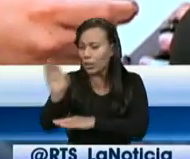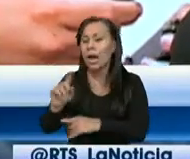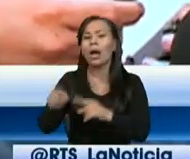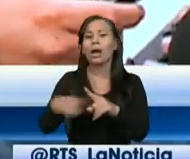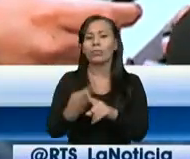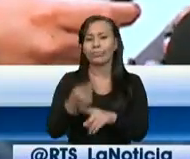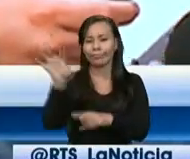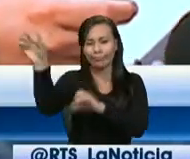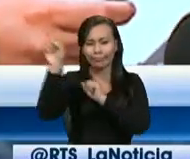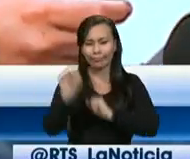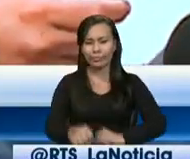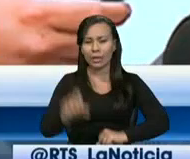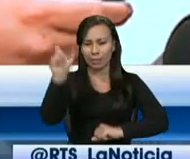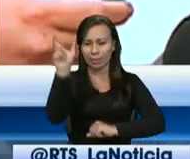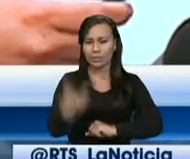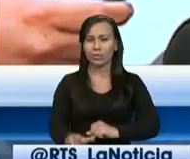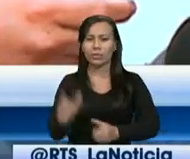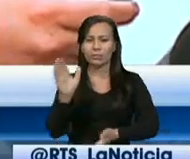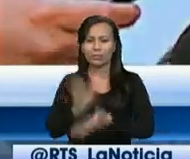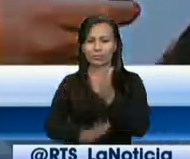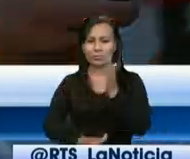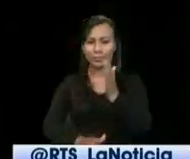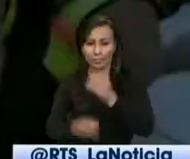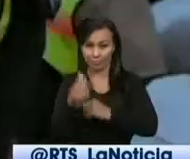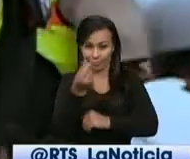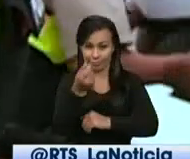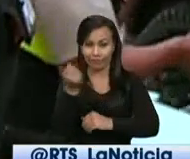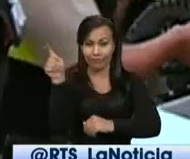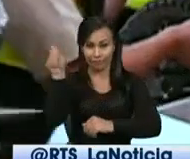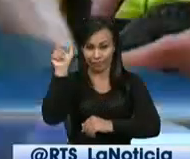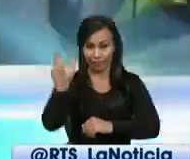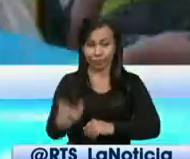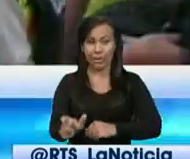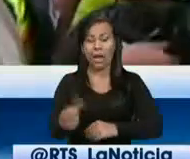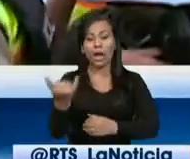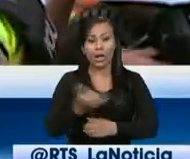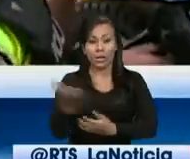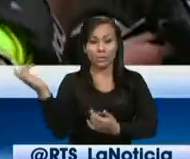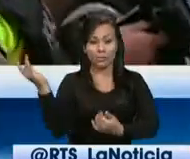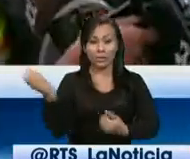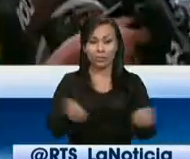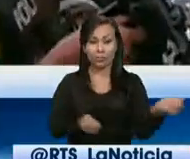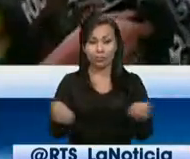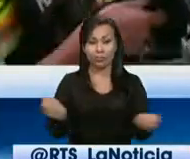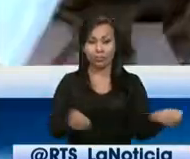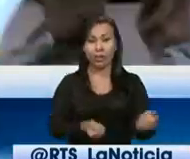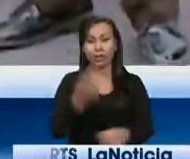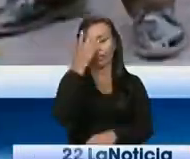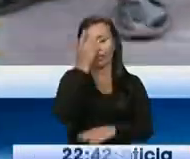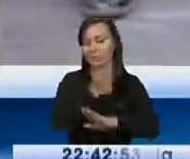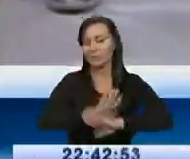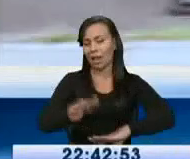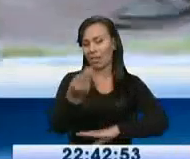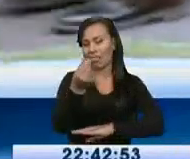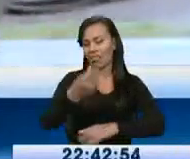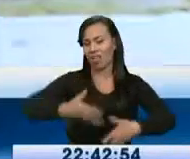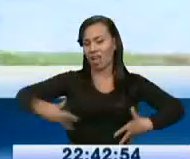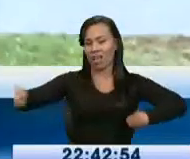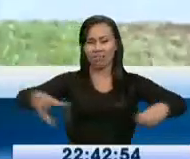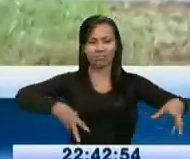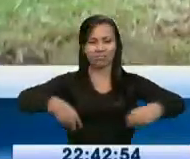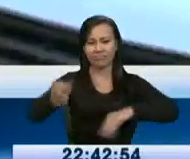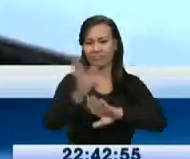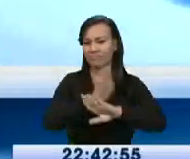con el paradero de los causantes. ¿Cómo? Y poder recuperar el vehículo, porque el dinero seguramente ya lo